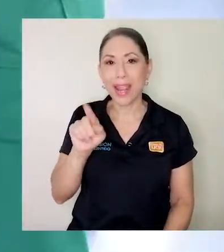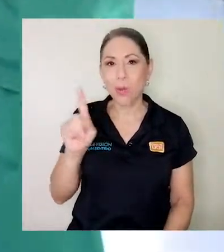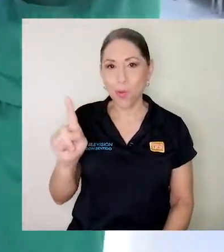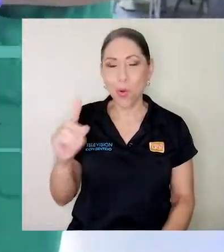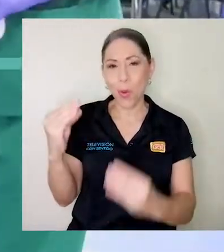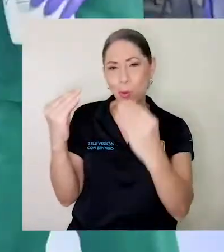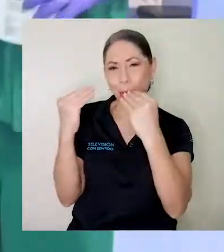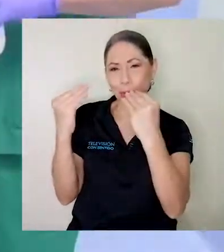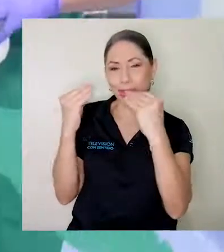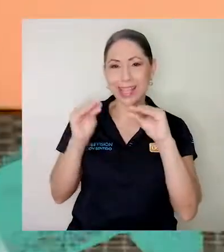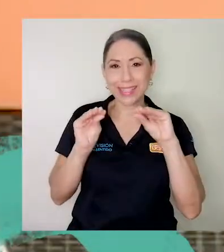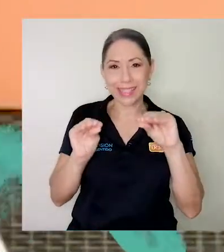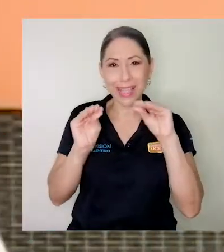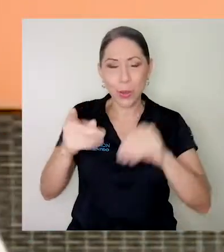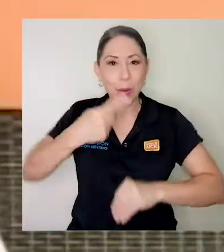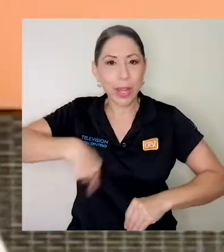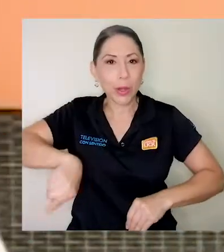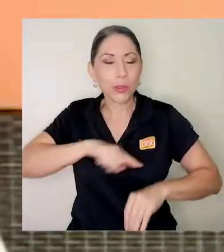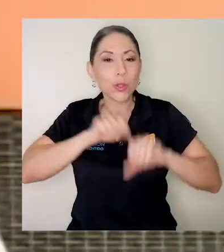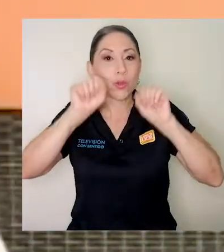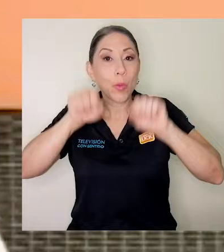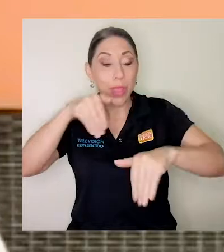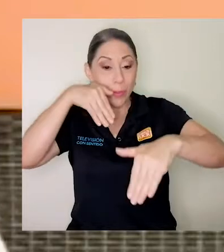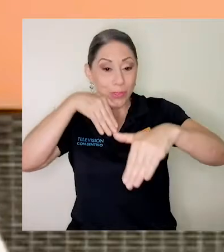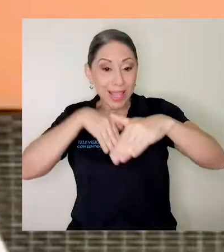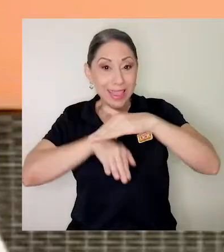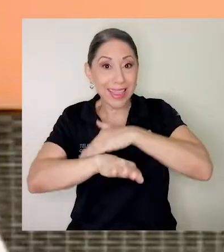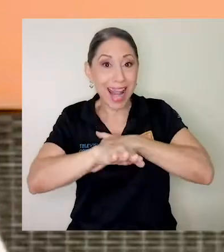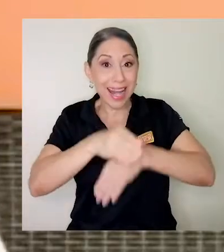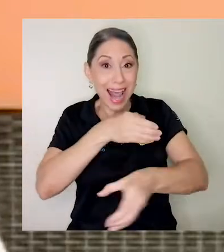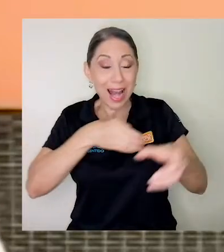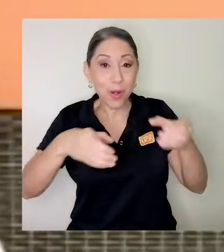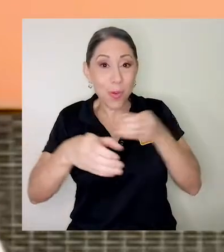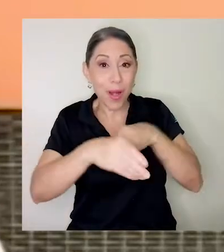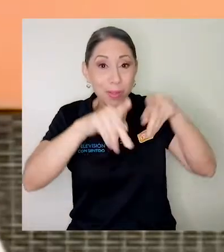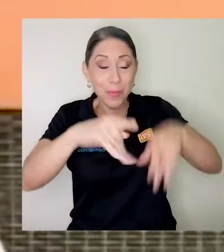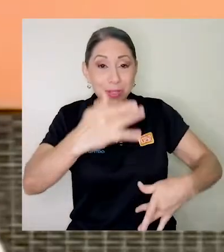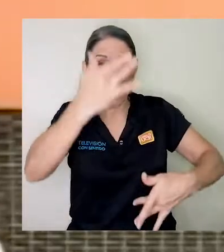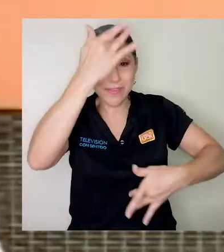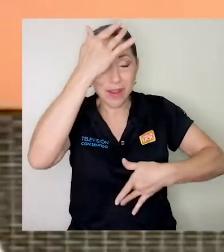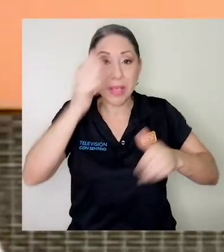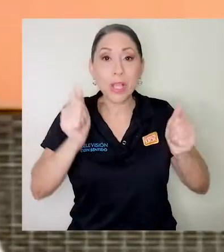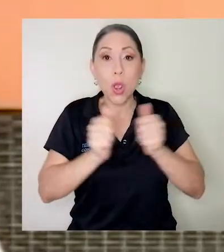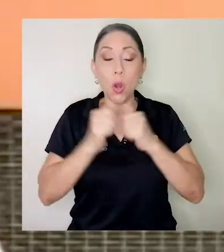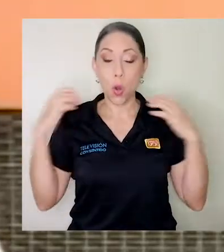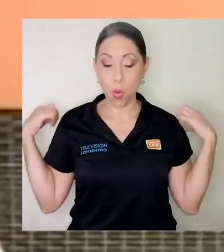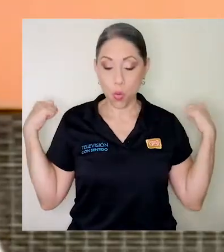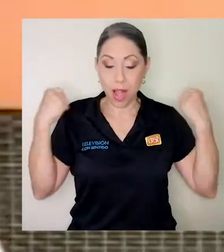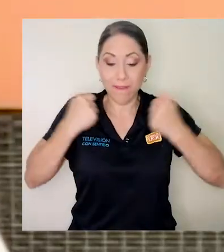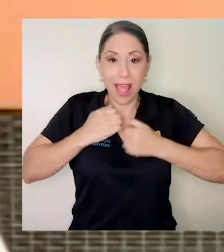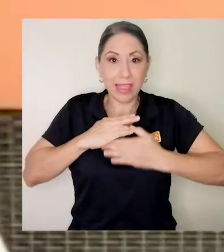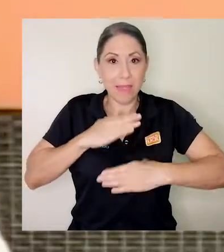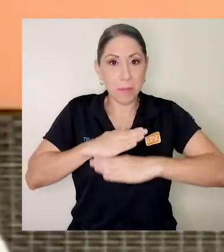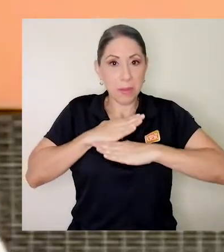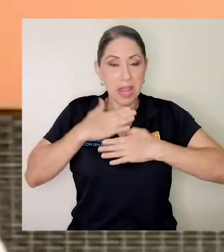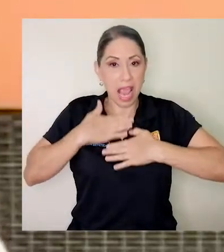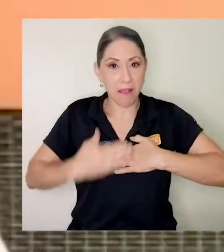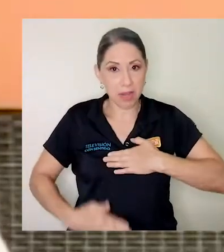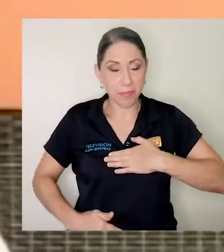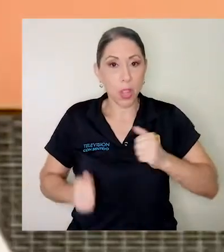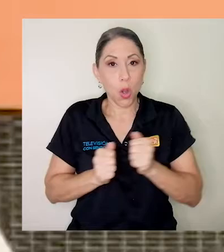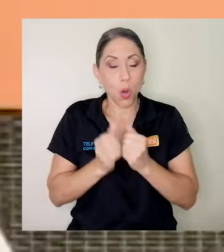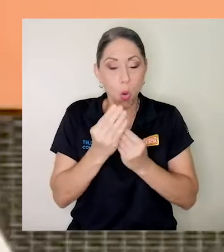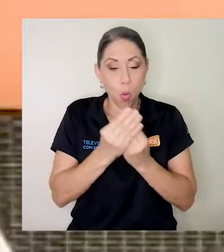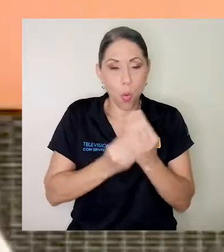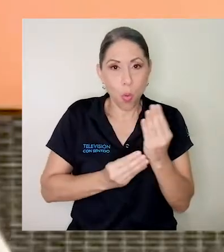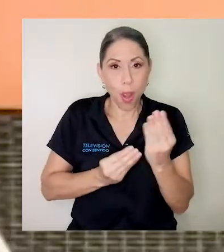H1N1 nos enseñó que podíamos entrar a los cuartos de los pacientes con una bata impermeable, con guantes,